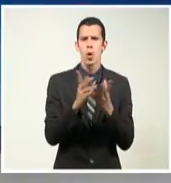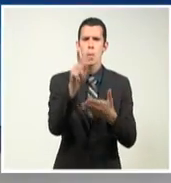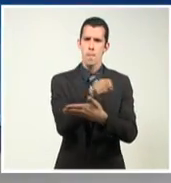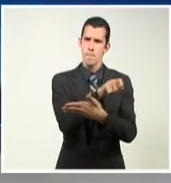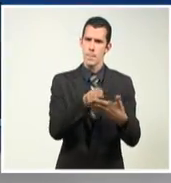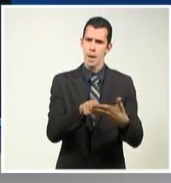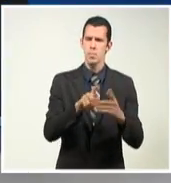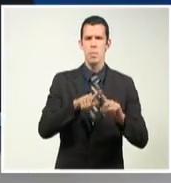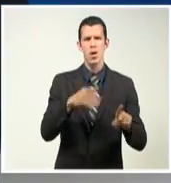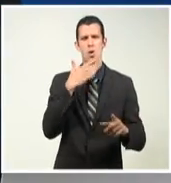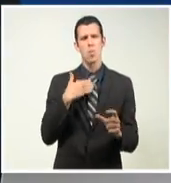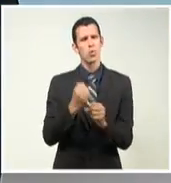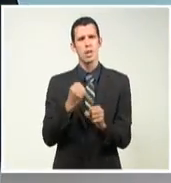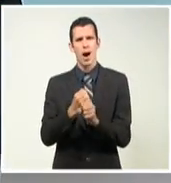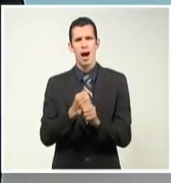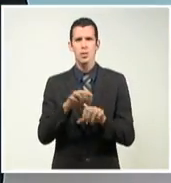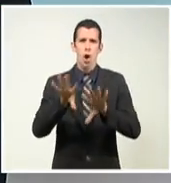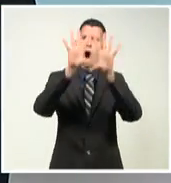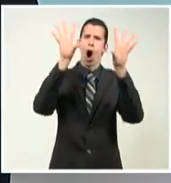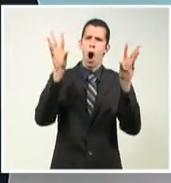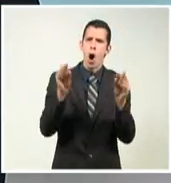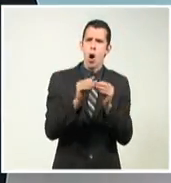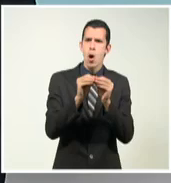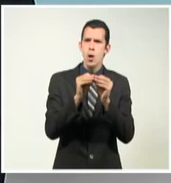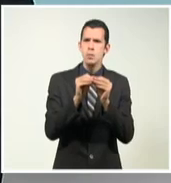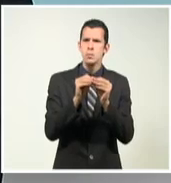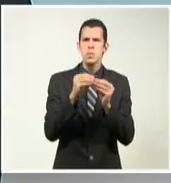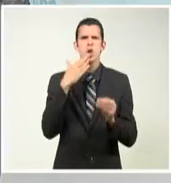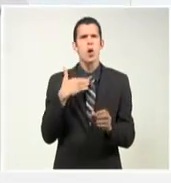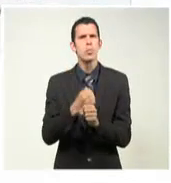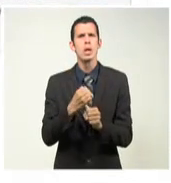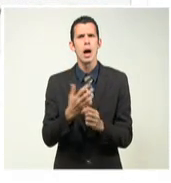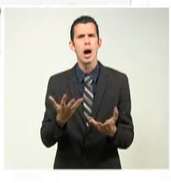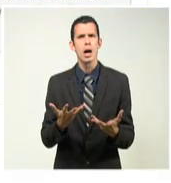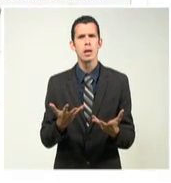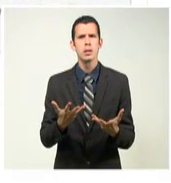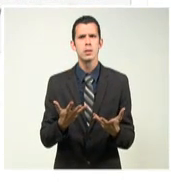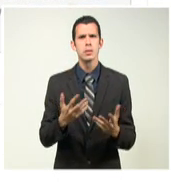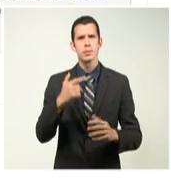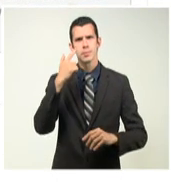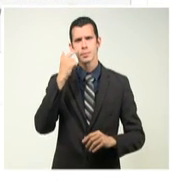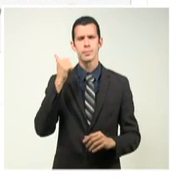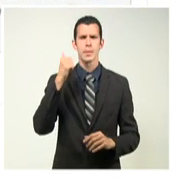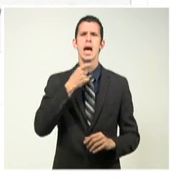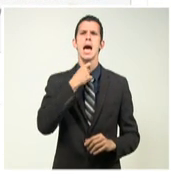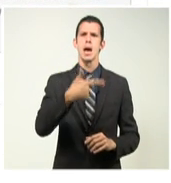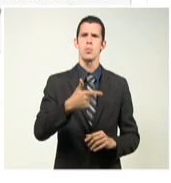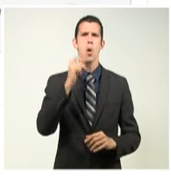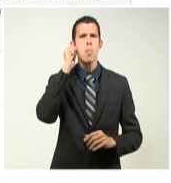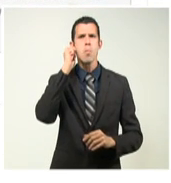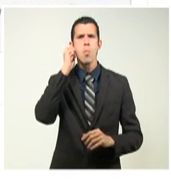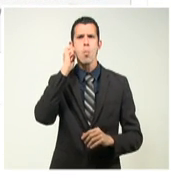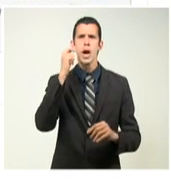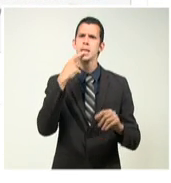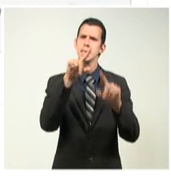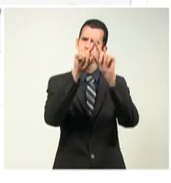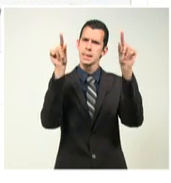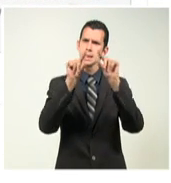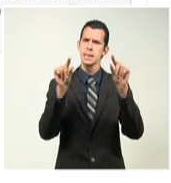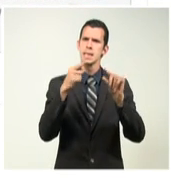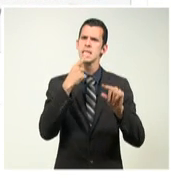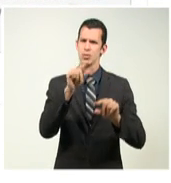que les traigo aquí es muy reciente. Miren lo que escribió a raíz de la inclusión por Estados Unidos de Cuba en la lista de estados patrocinadores